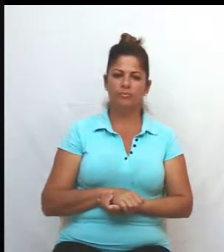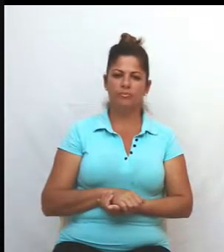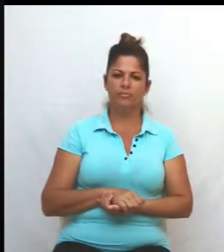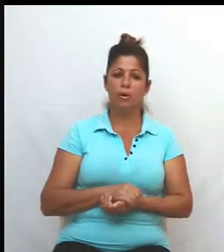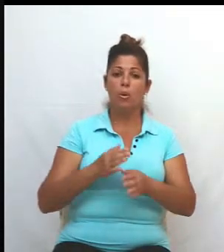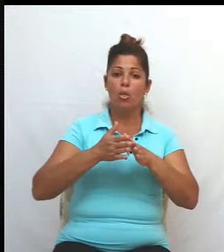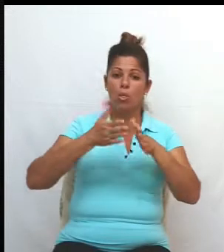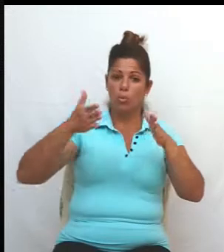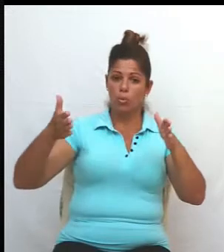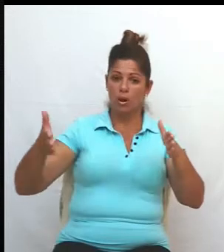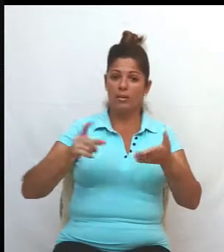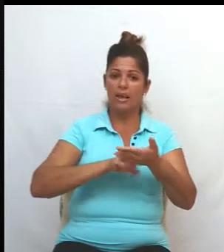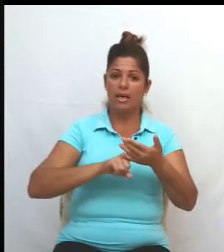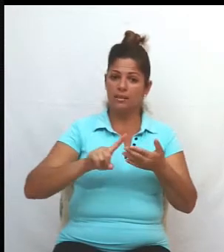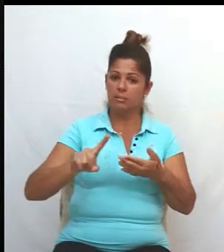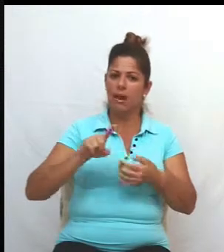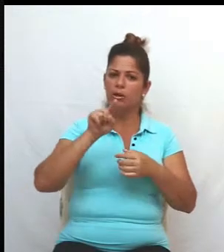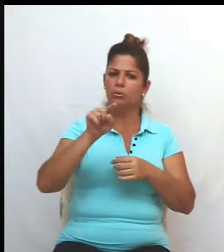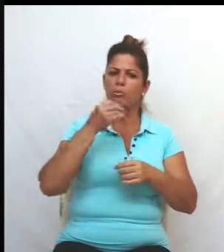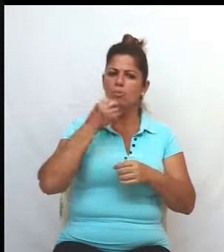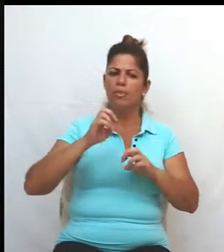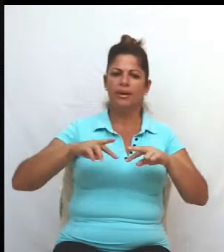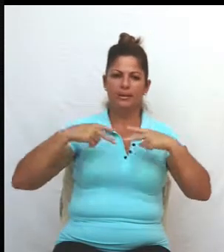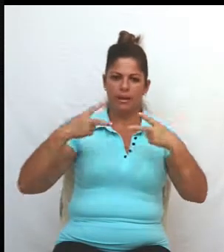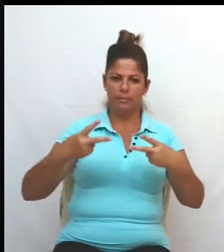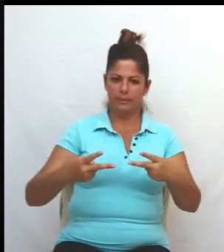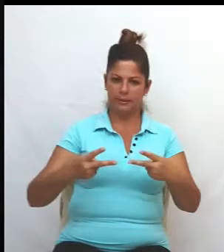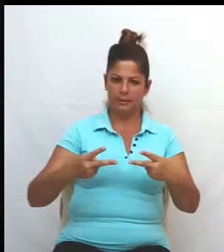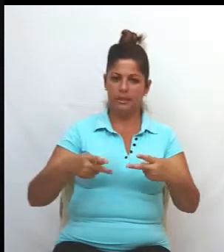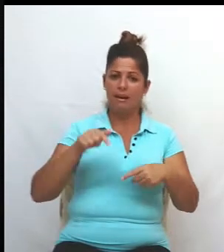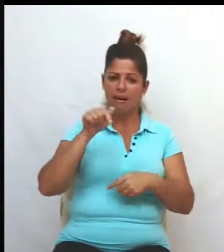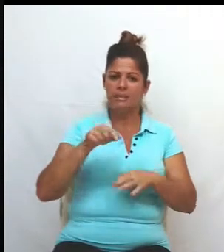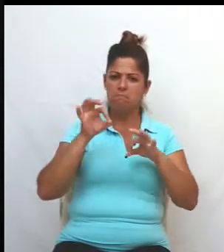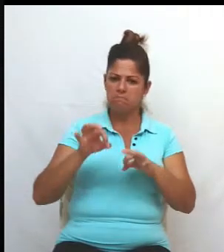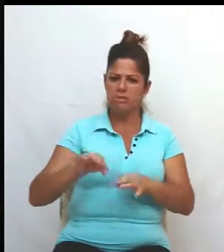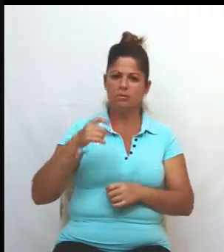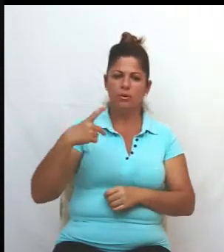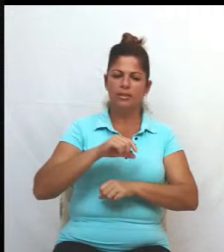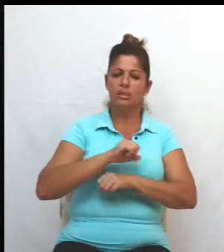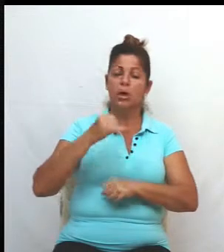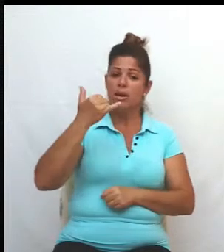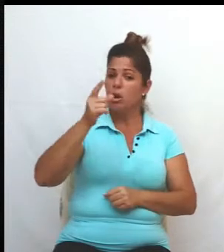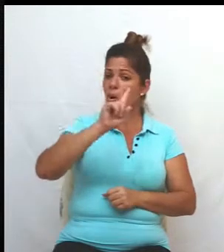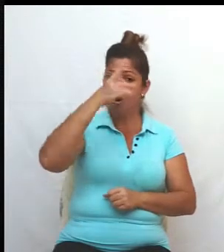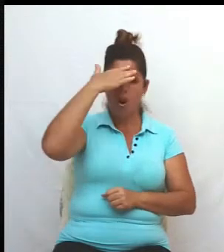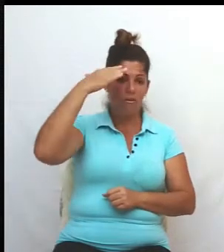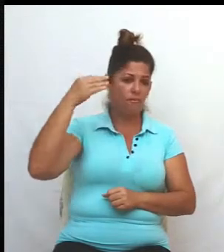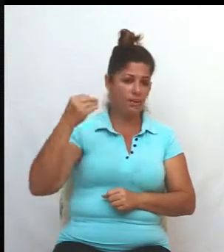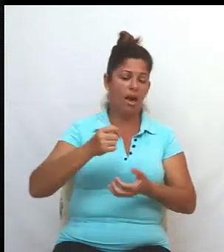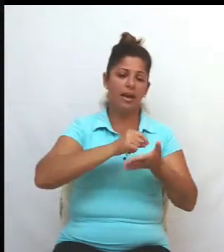durante la semana repite la sesión de hoy sin olvidarte de tomar nota de tus